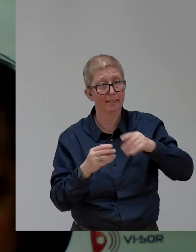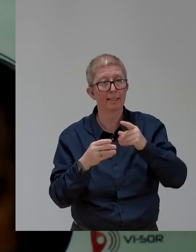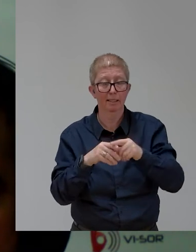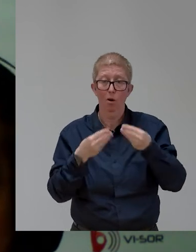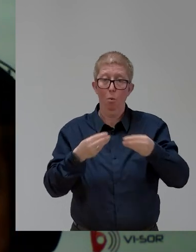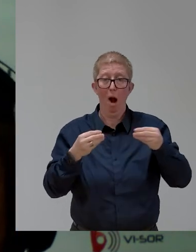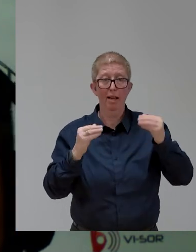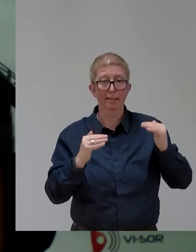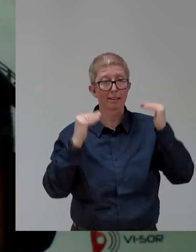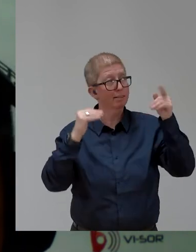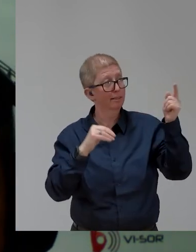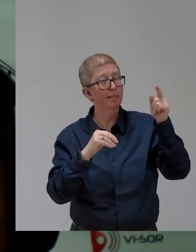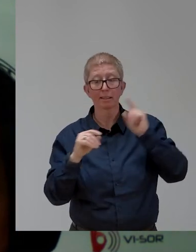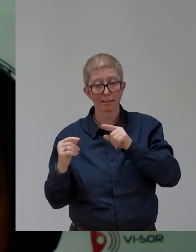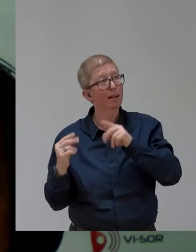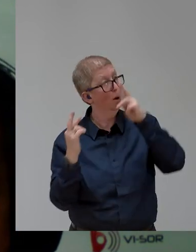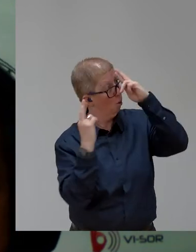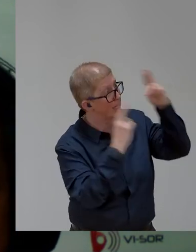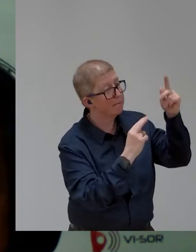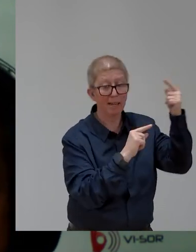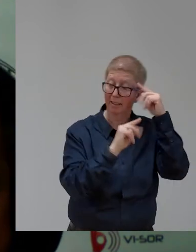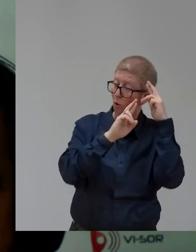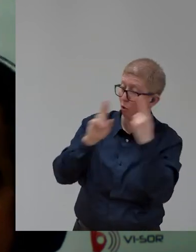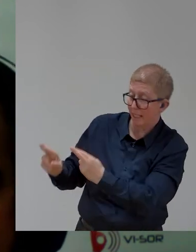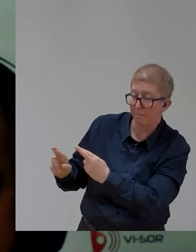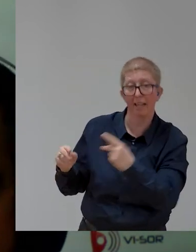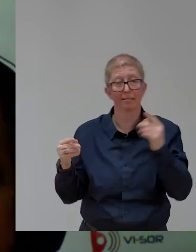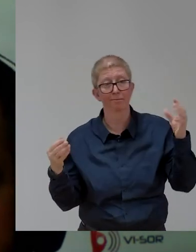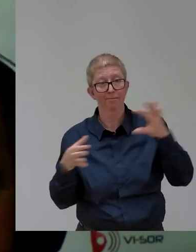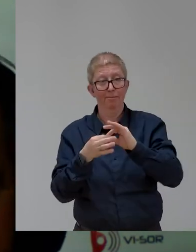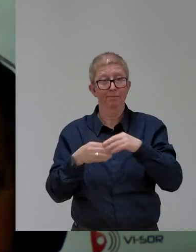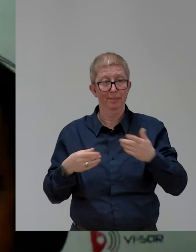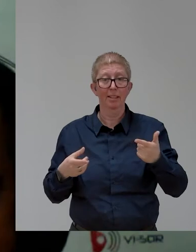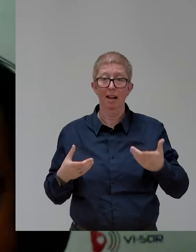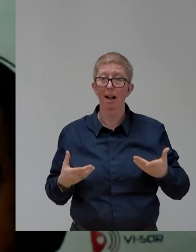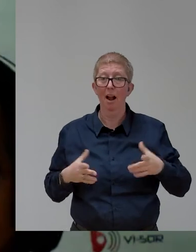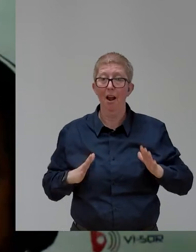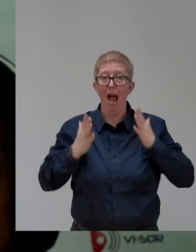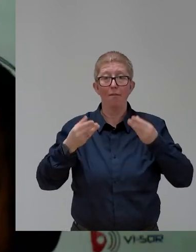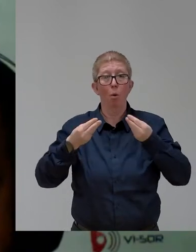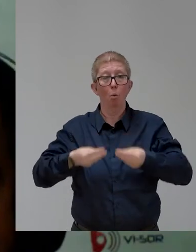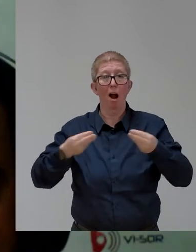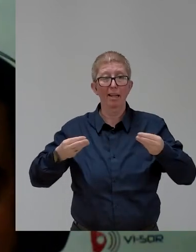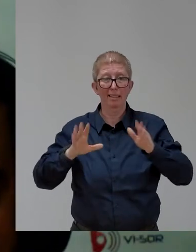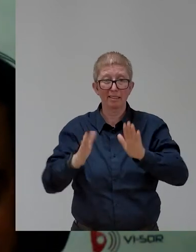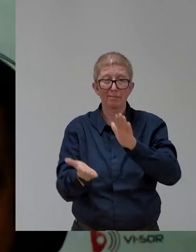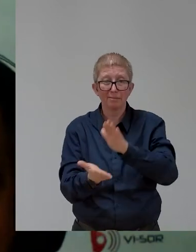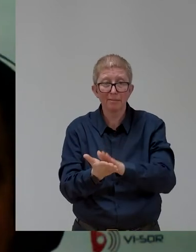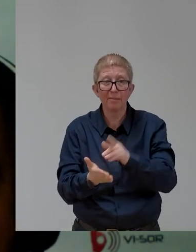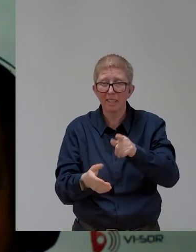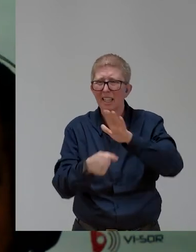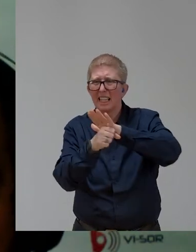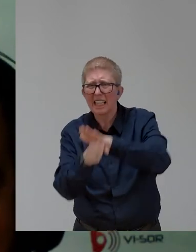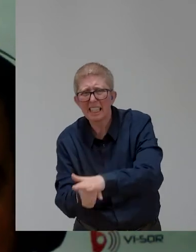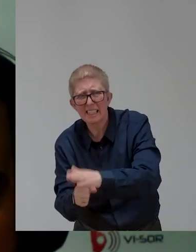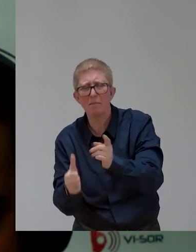especially populations that, due to their living conditions, face inequality or discriminations, as could be the case of